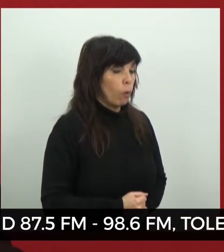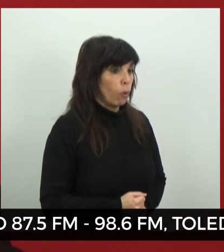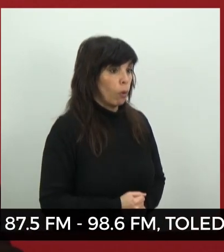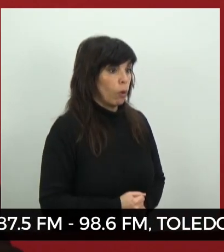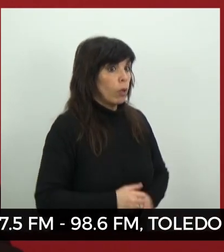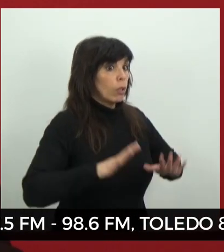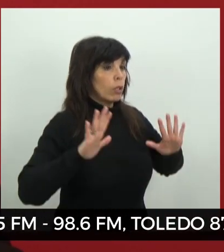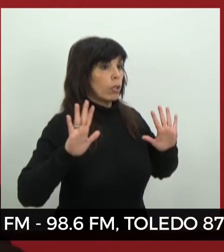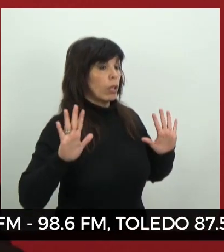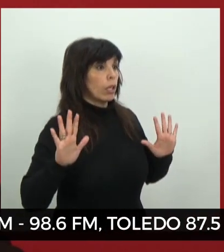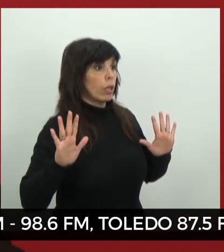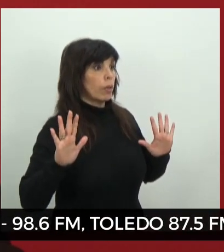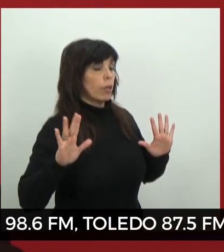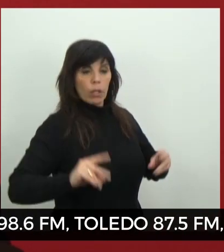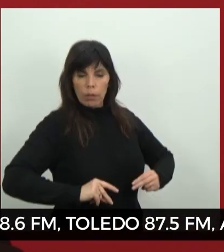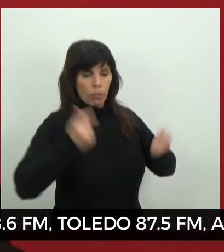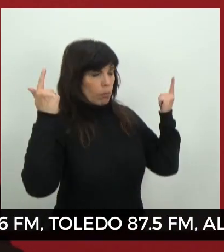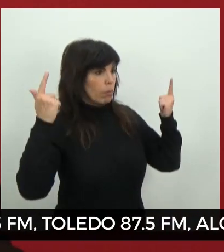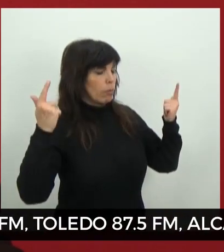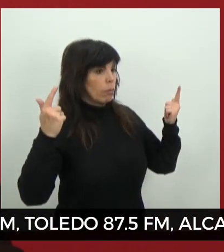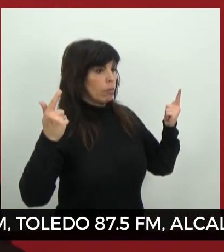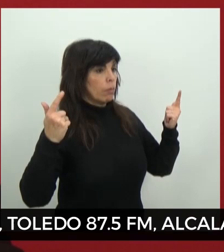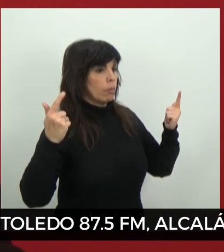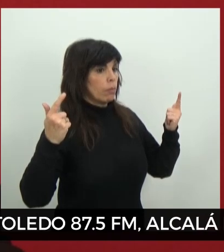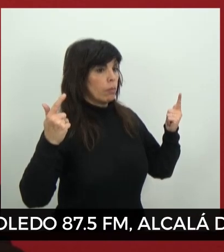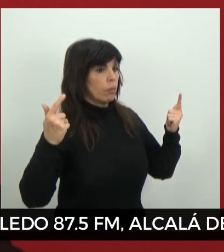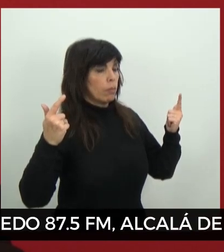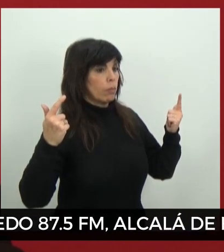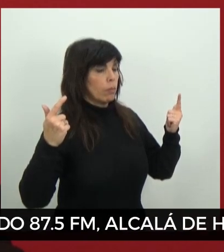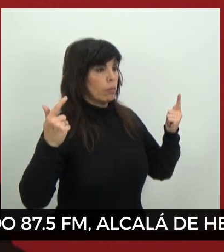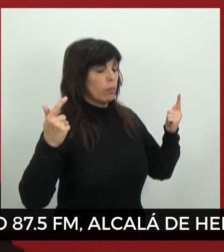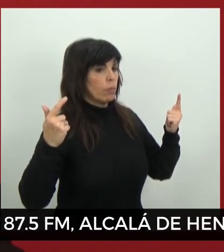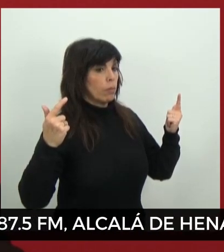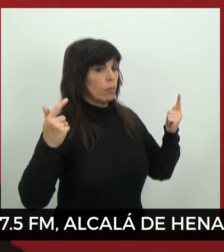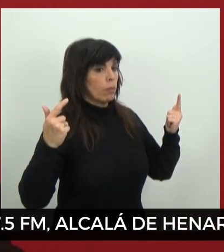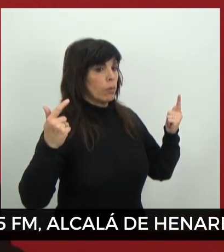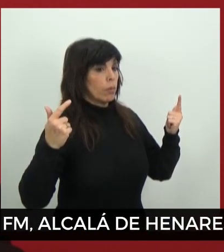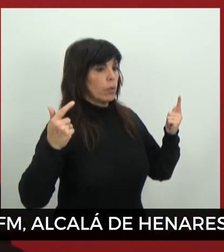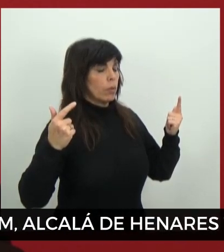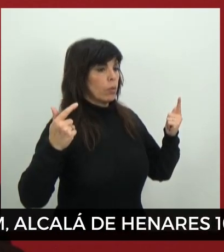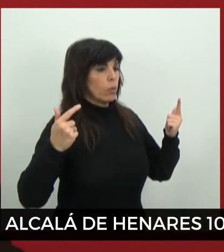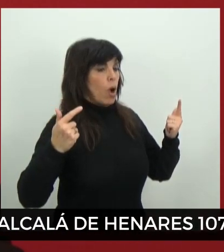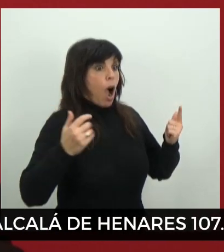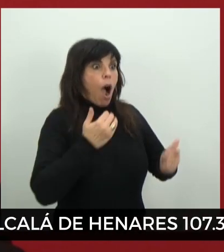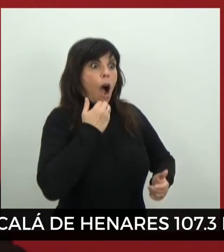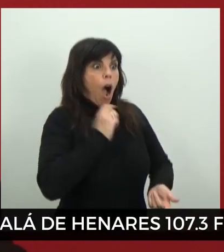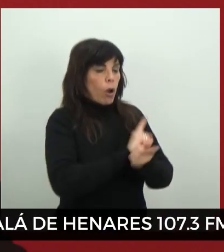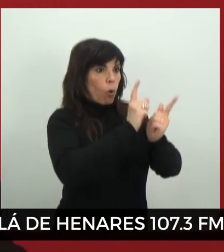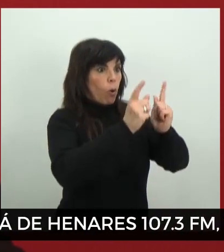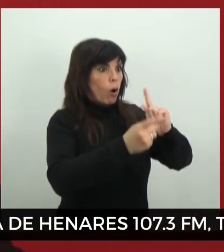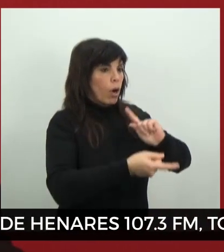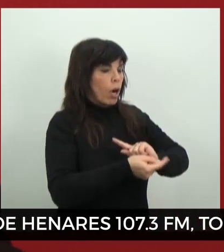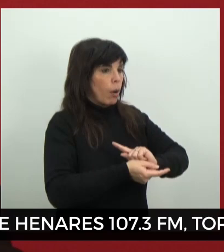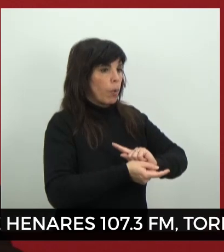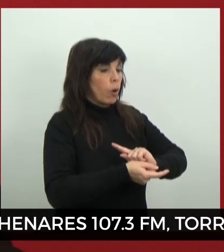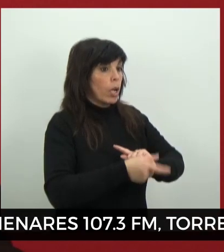de repente, pero instantáneamente, al milisegundo, hubo un rompimiento y esa persona